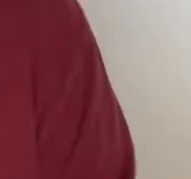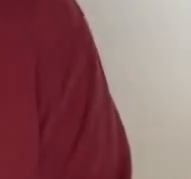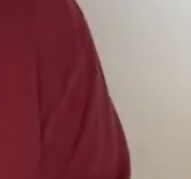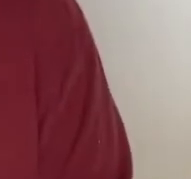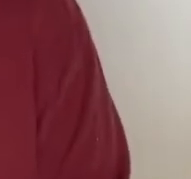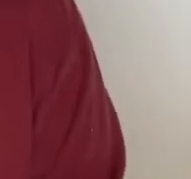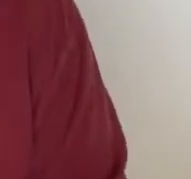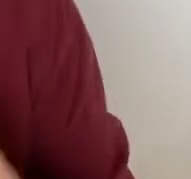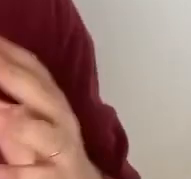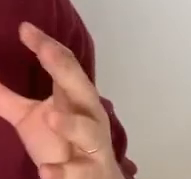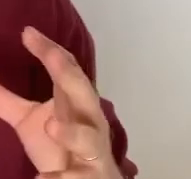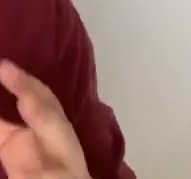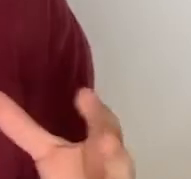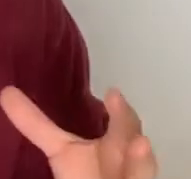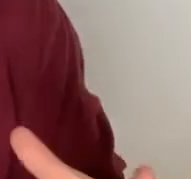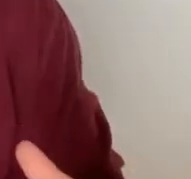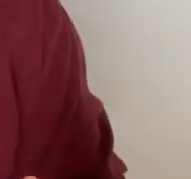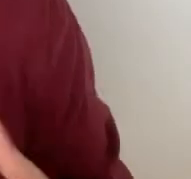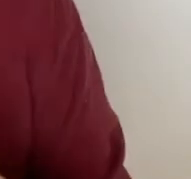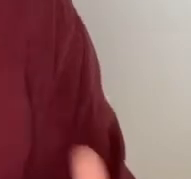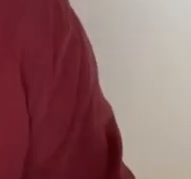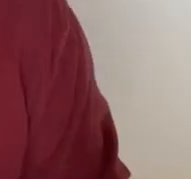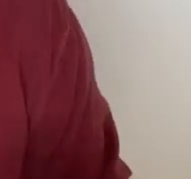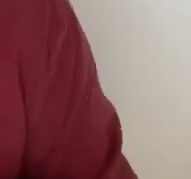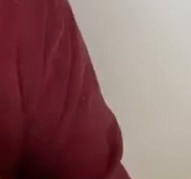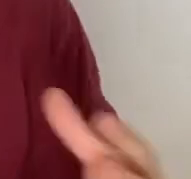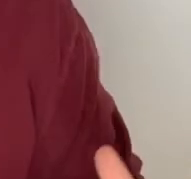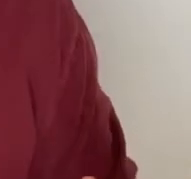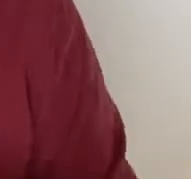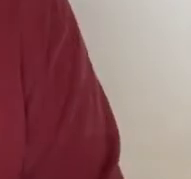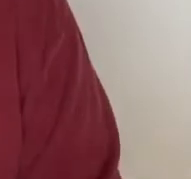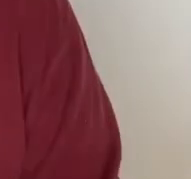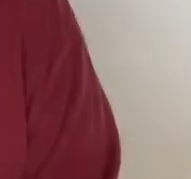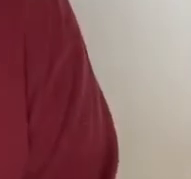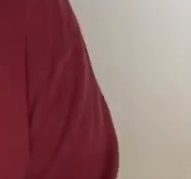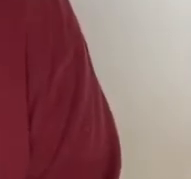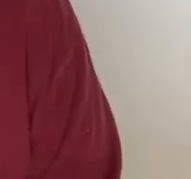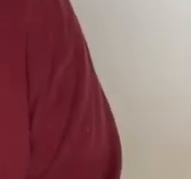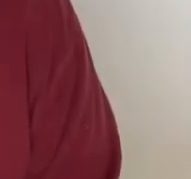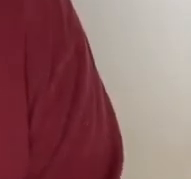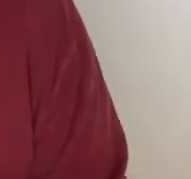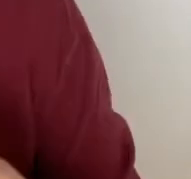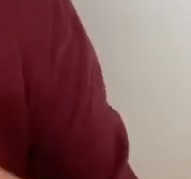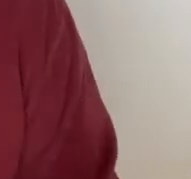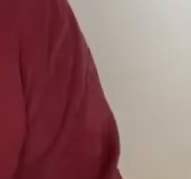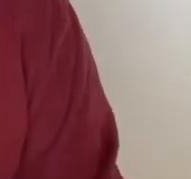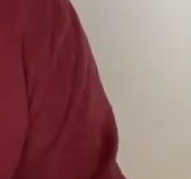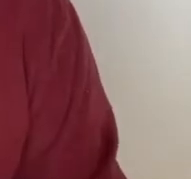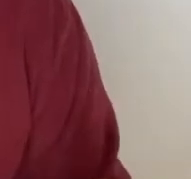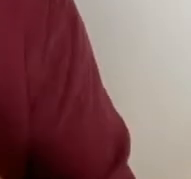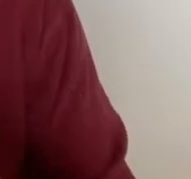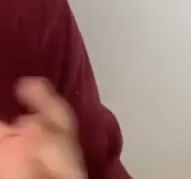la Organización Mundial de la Salud declaró al COVID-19 o al coronavirus, que está teniendo ahorita un impacto muy grande en el mundo, como